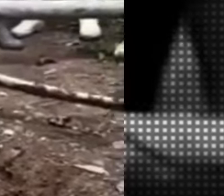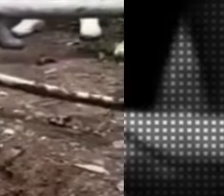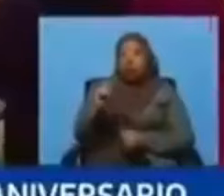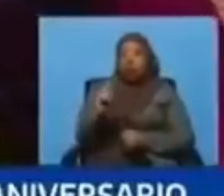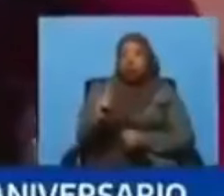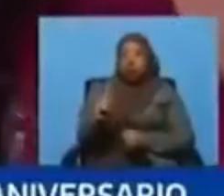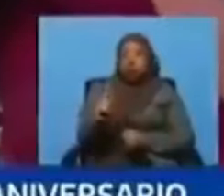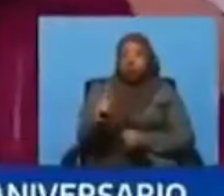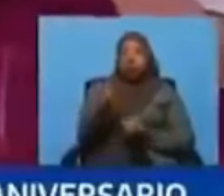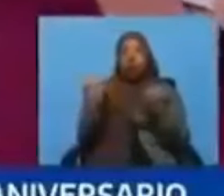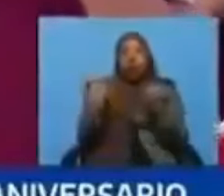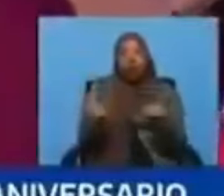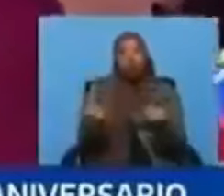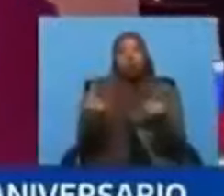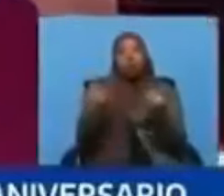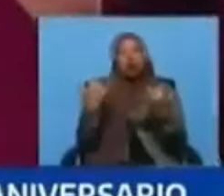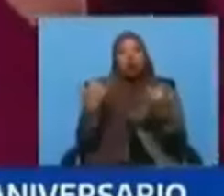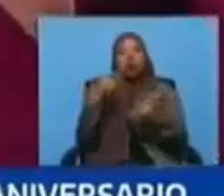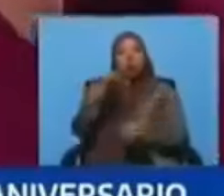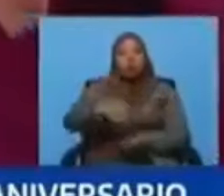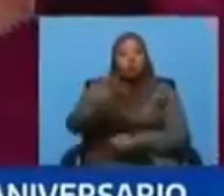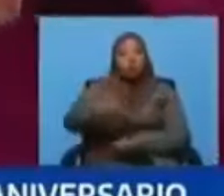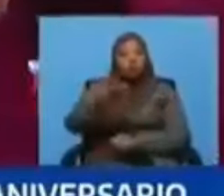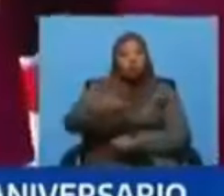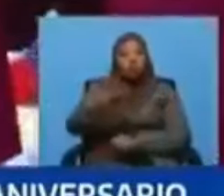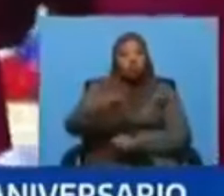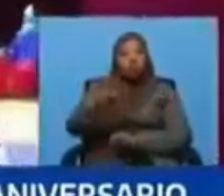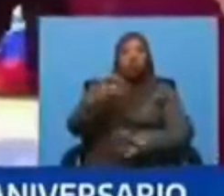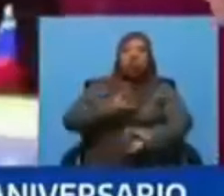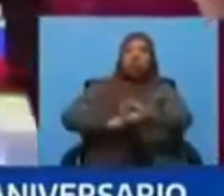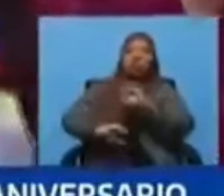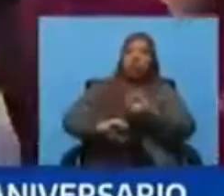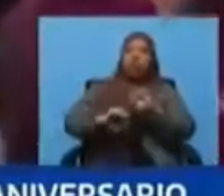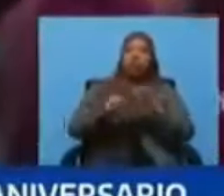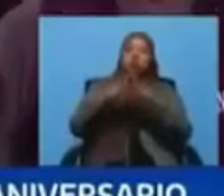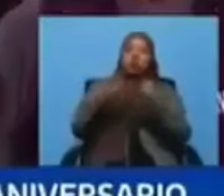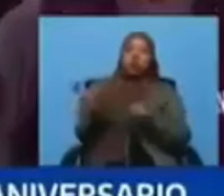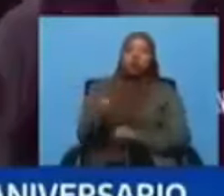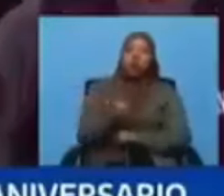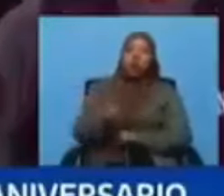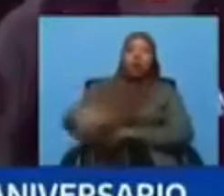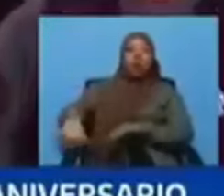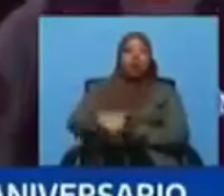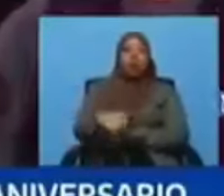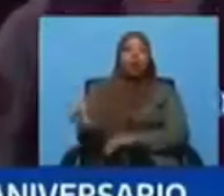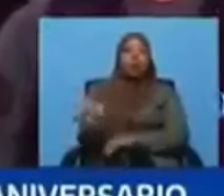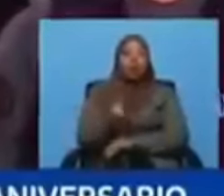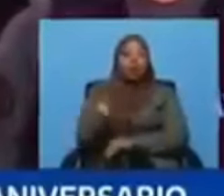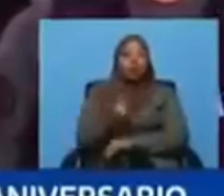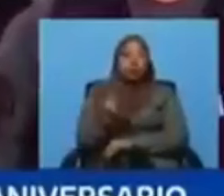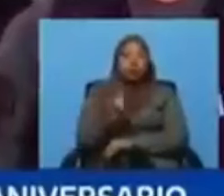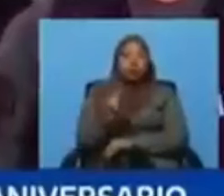todo Precisamente en el momento en que estamos enfrentando en las calles de